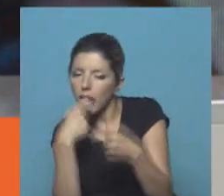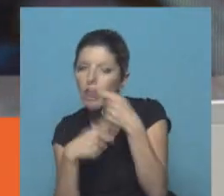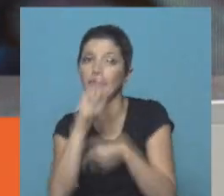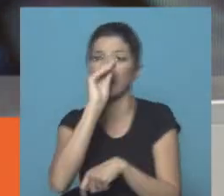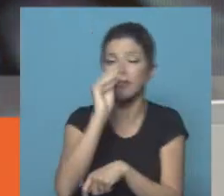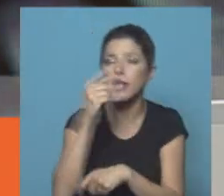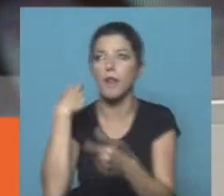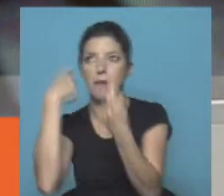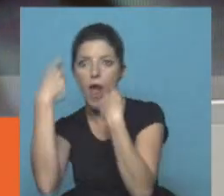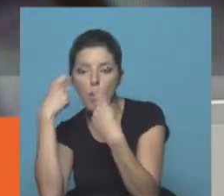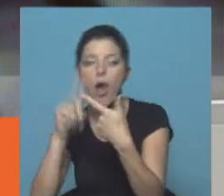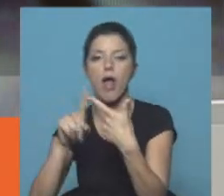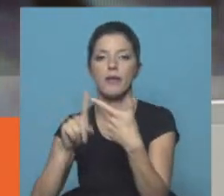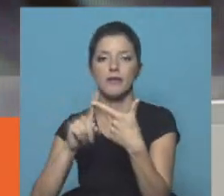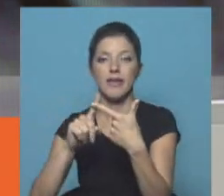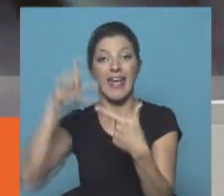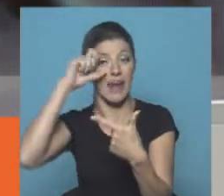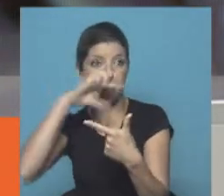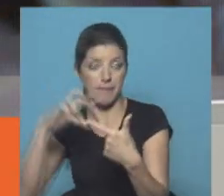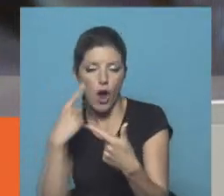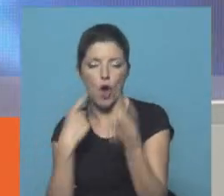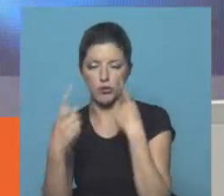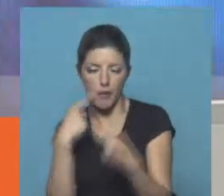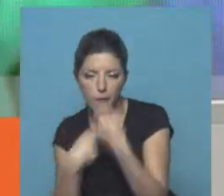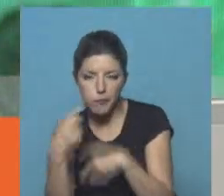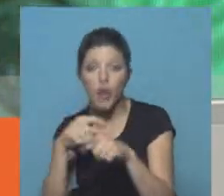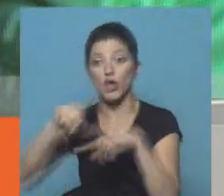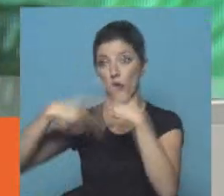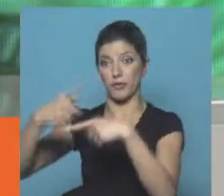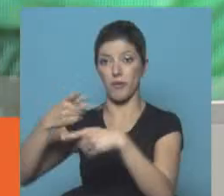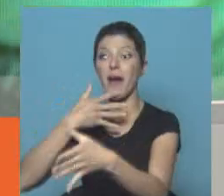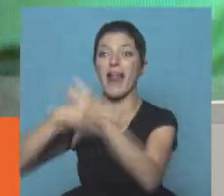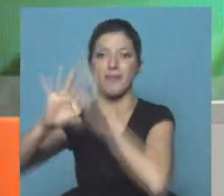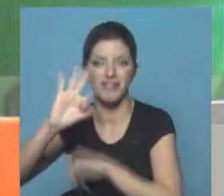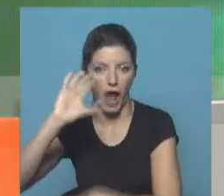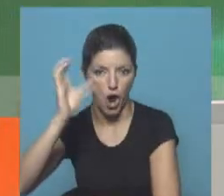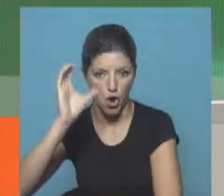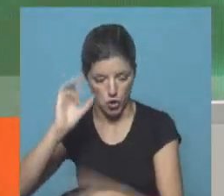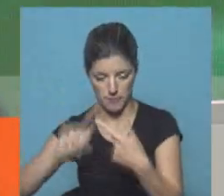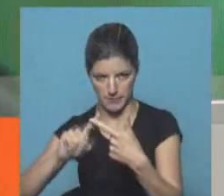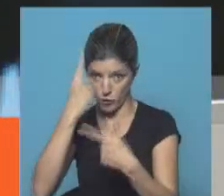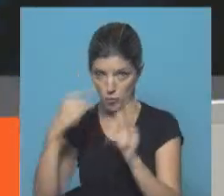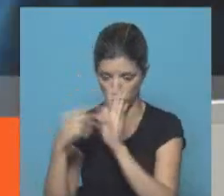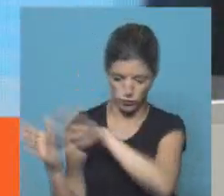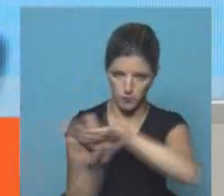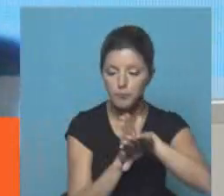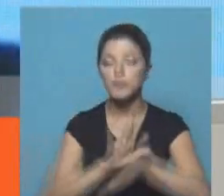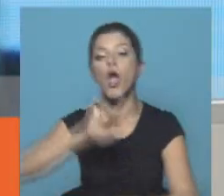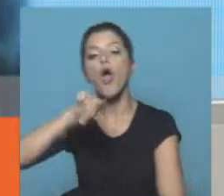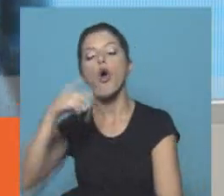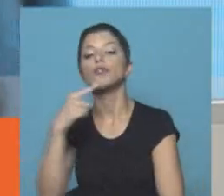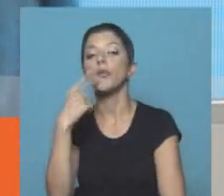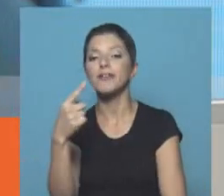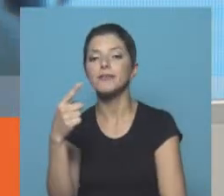por Paraguay con la custodia del EPP y seguía hacia Colombia. Ese es uno. El otro tiene que ver más que todo con